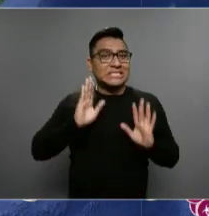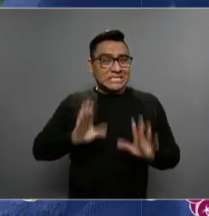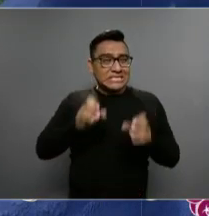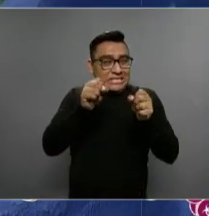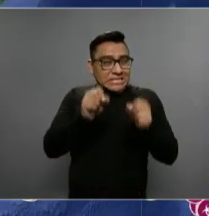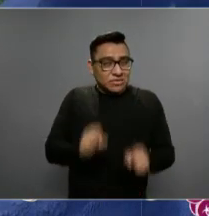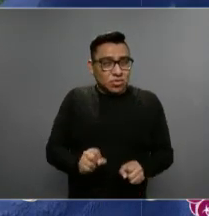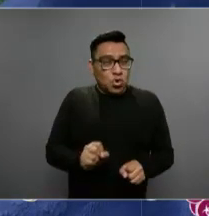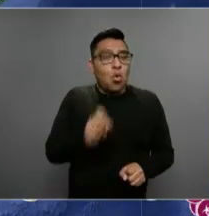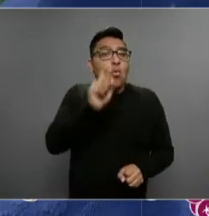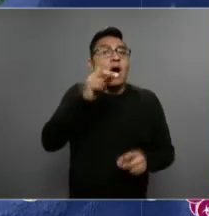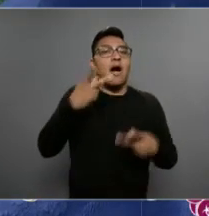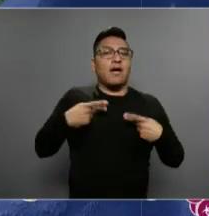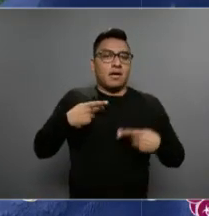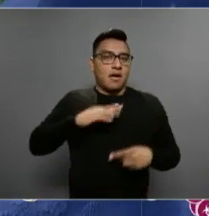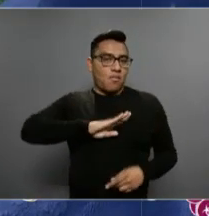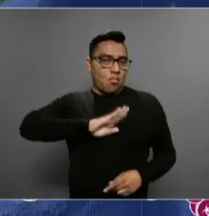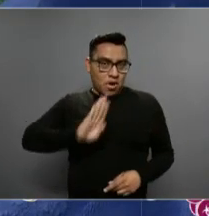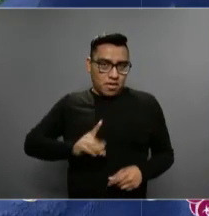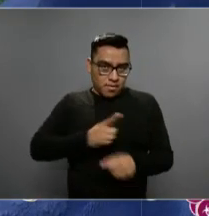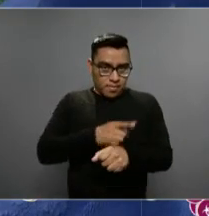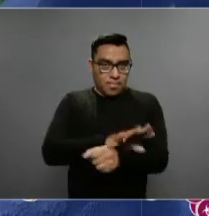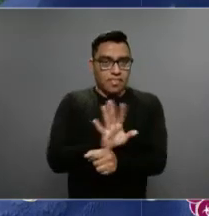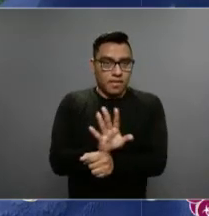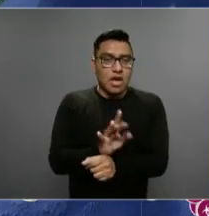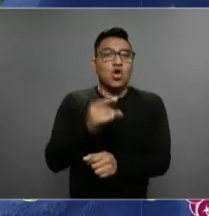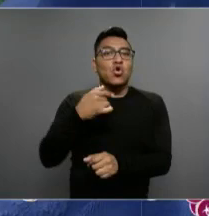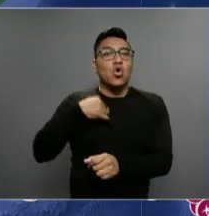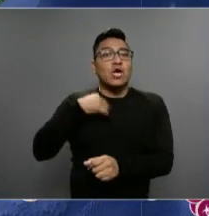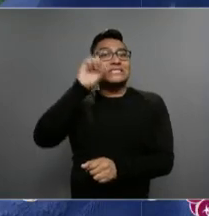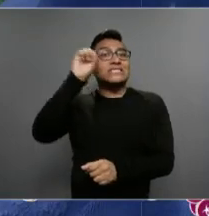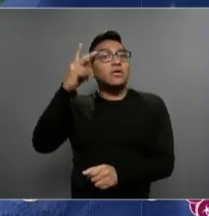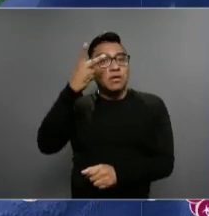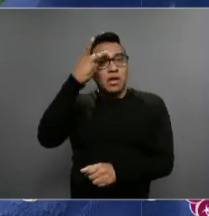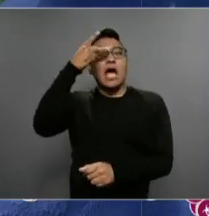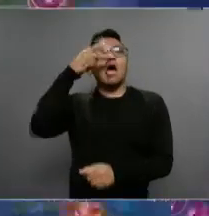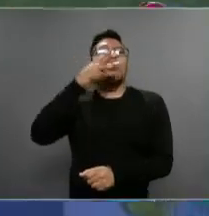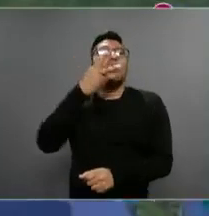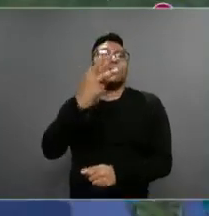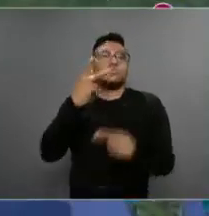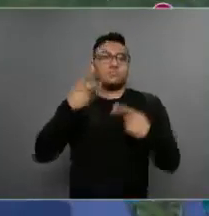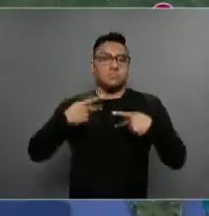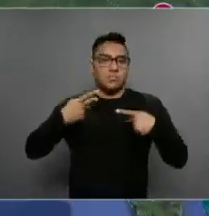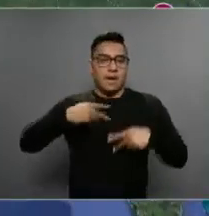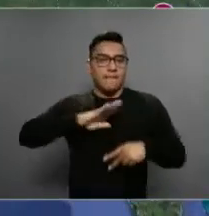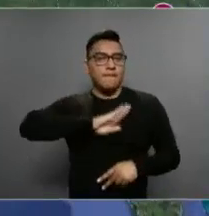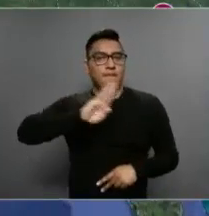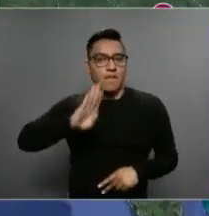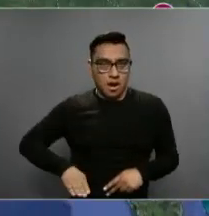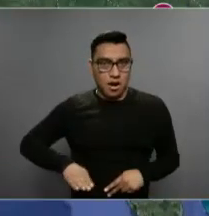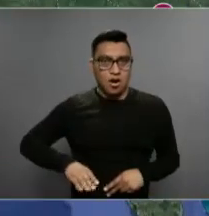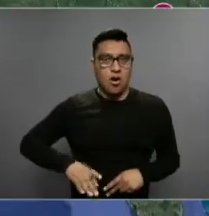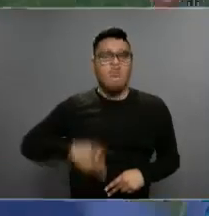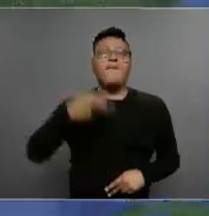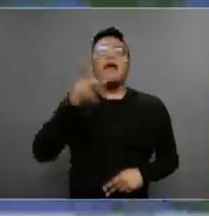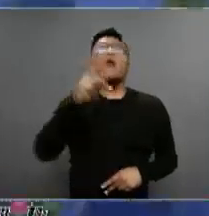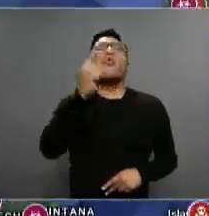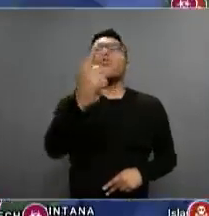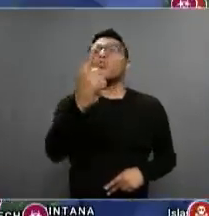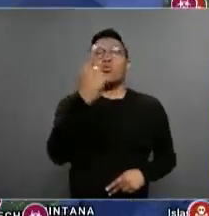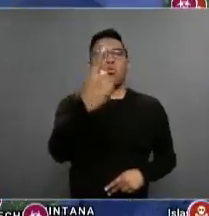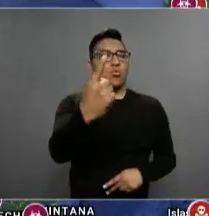un muerto en Durango, fíjate. En San Luis, según yo, son 2 muertos confirmados, es Sí. un muerto en San Luis